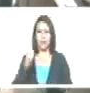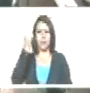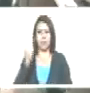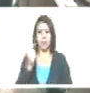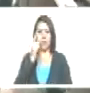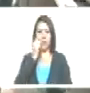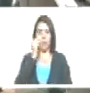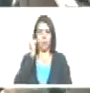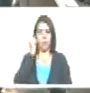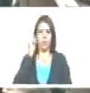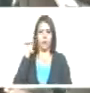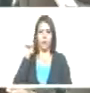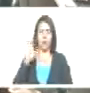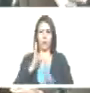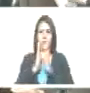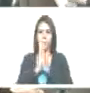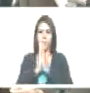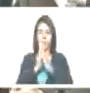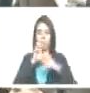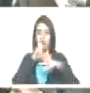por favor, ocupar sus curules.